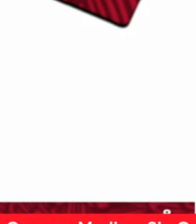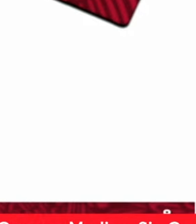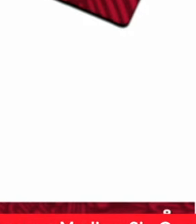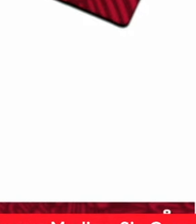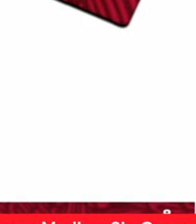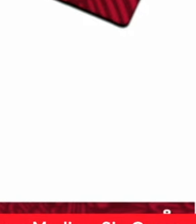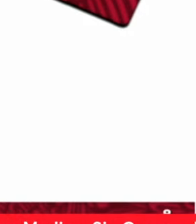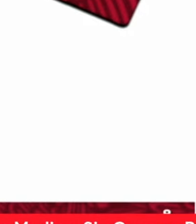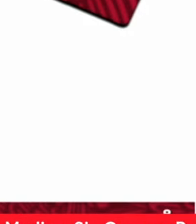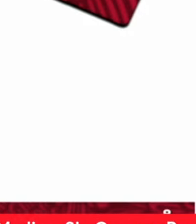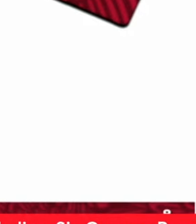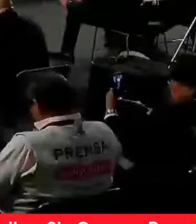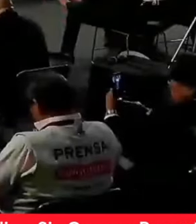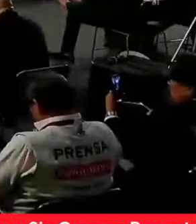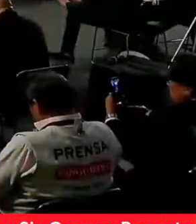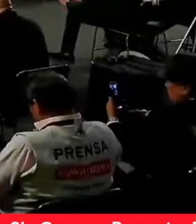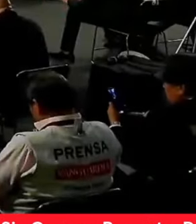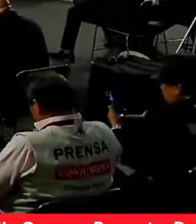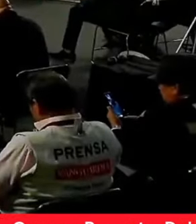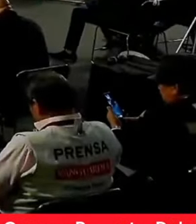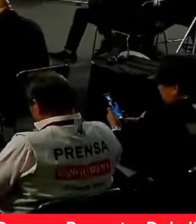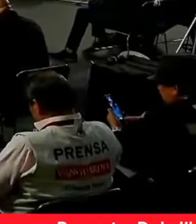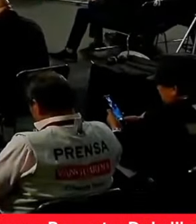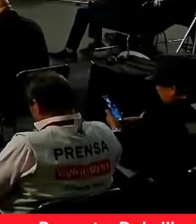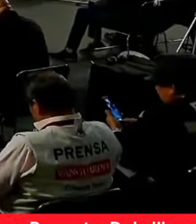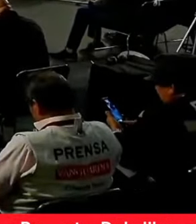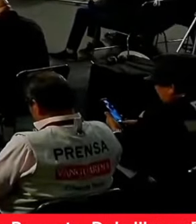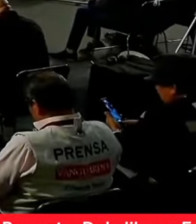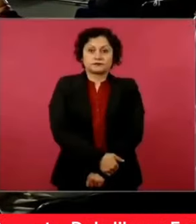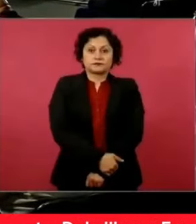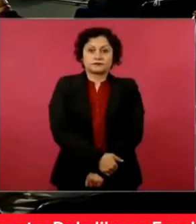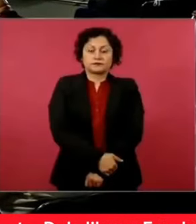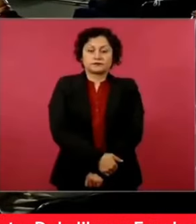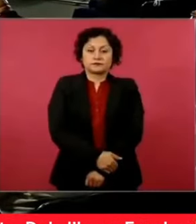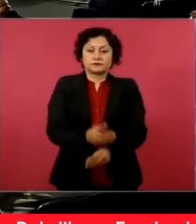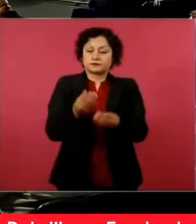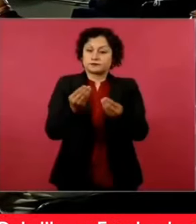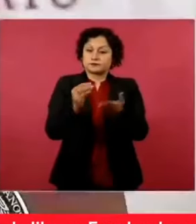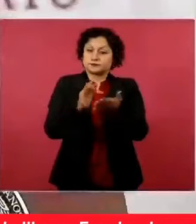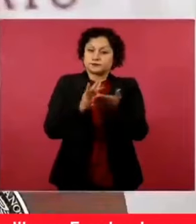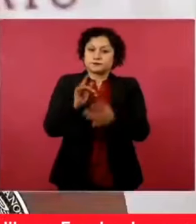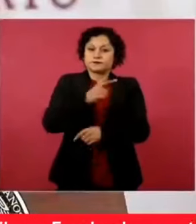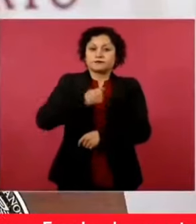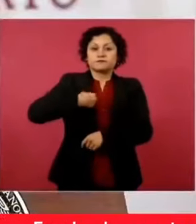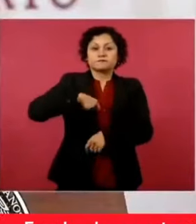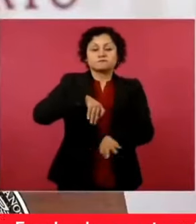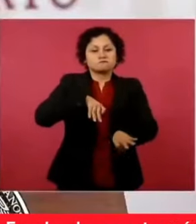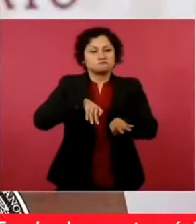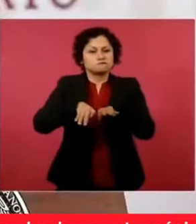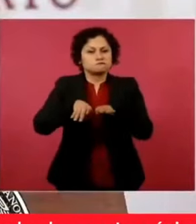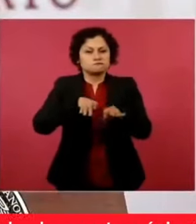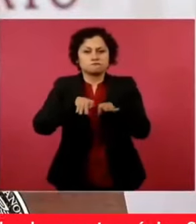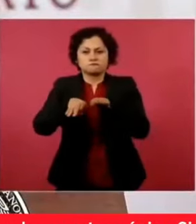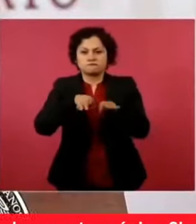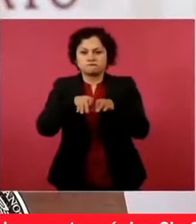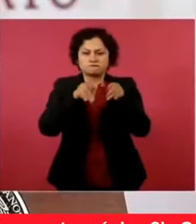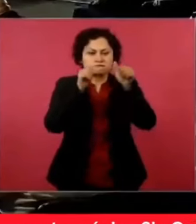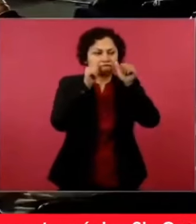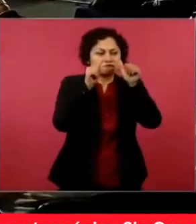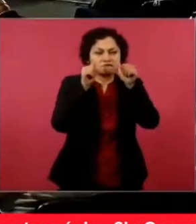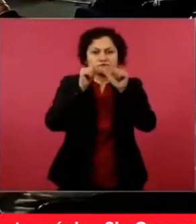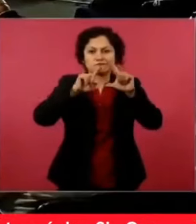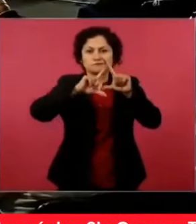servicios. Muchas gracias y continuamos trabajando por un México más conectado, más justo y más equitativo. Gracias.